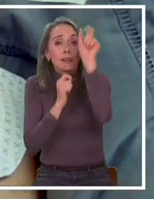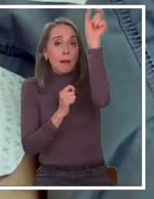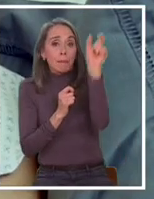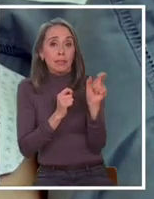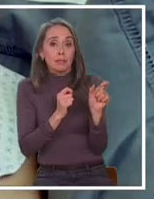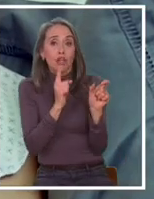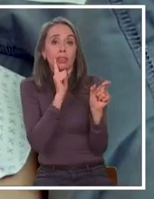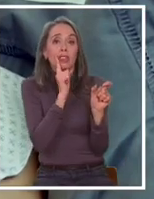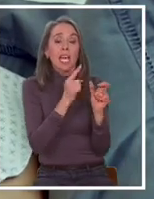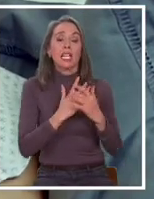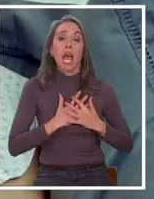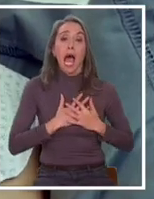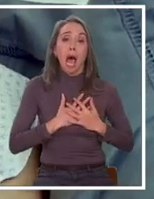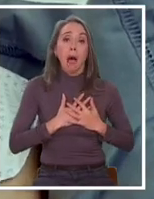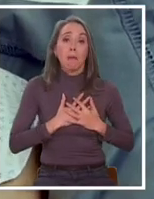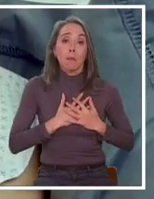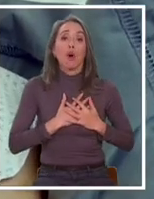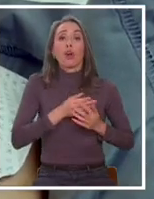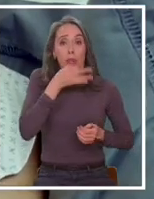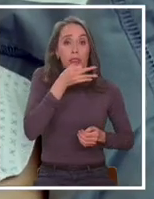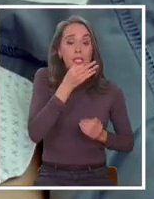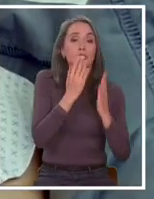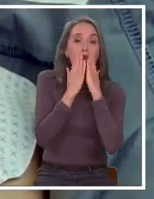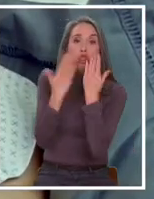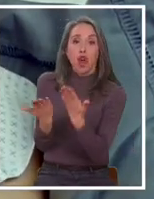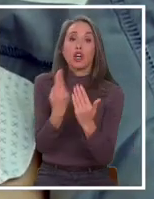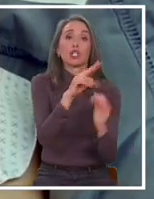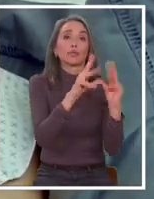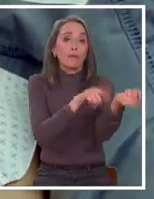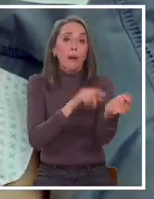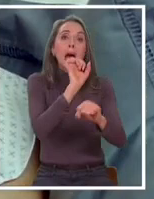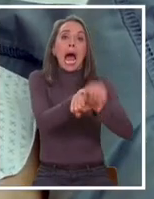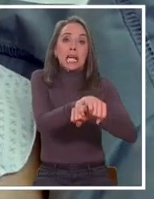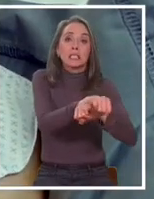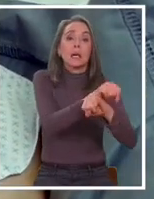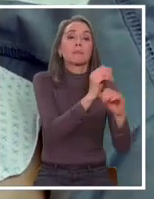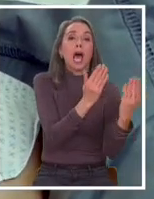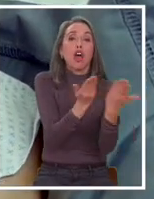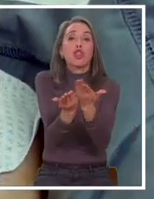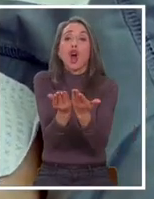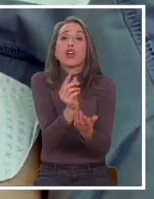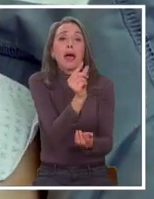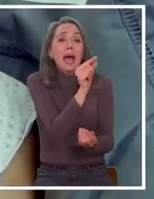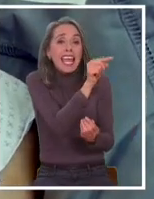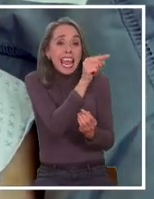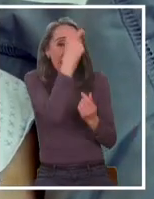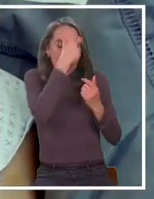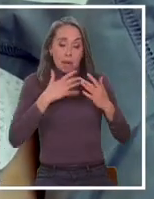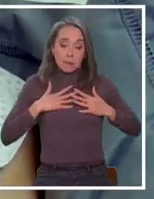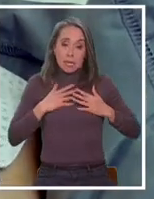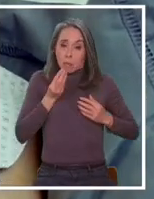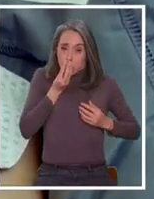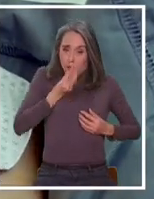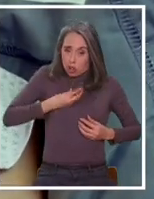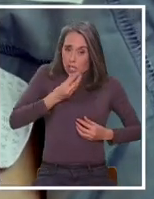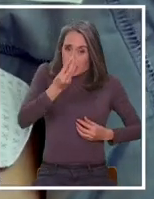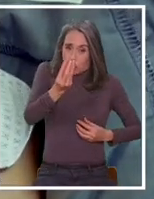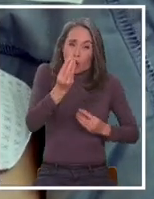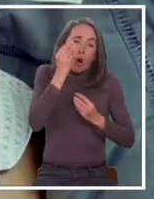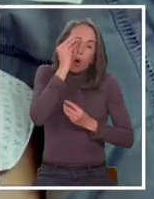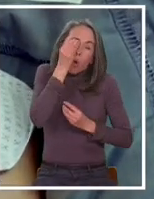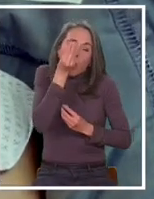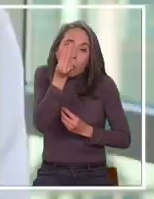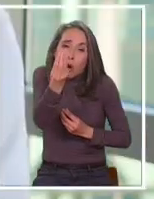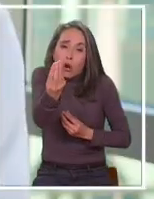persona en donarte, y su familia, en donarte algo de vida, algo, un pedacito de sí mismo, para que tú puedas